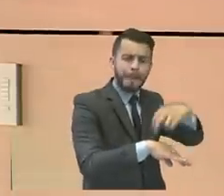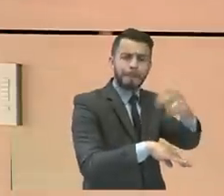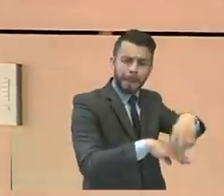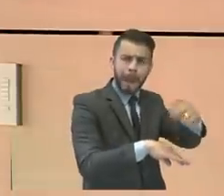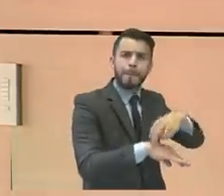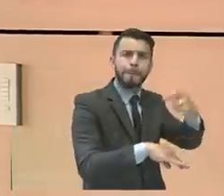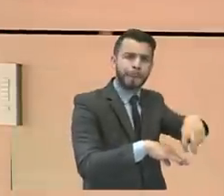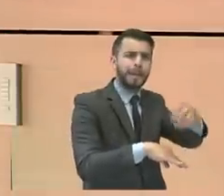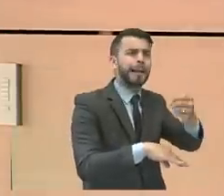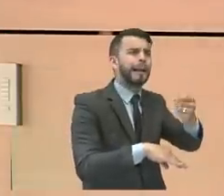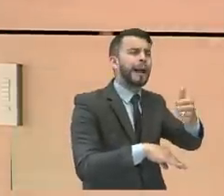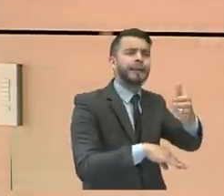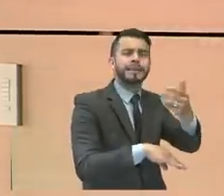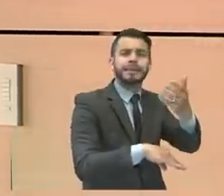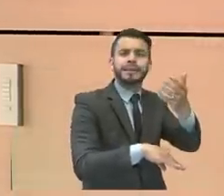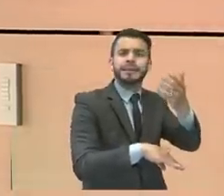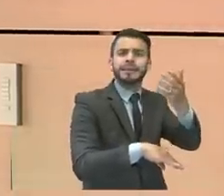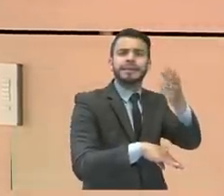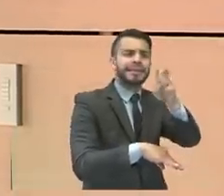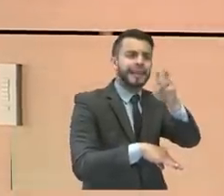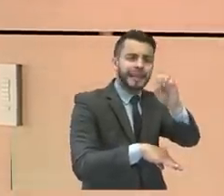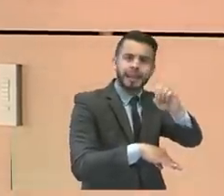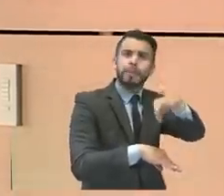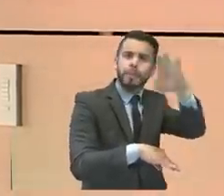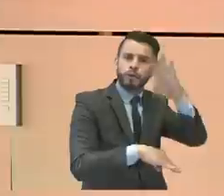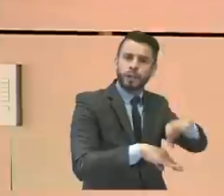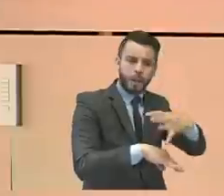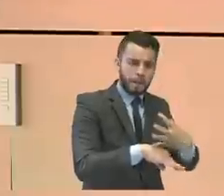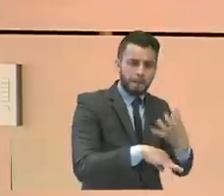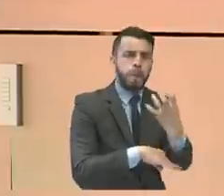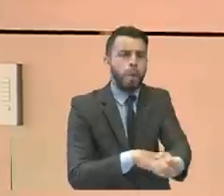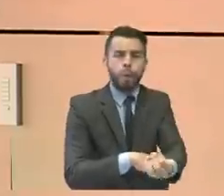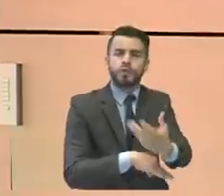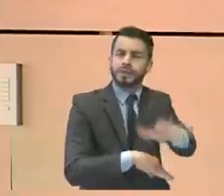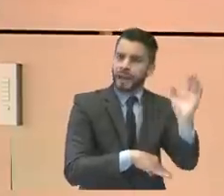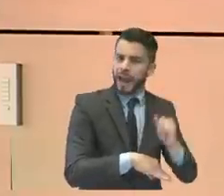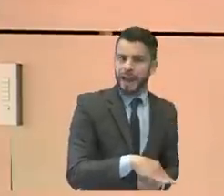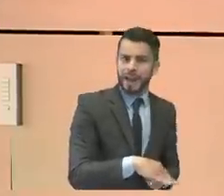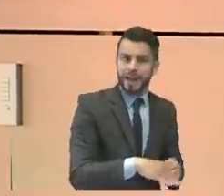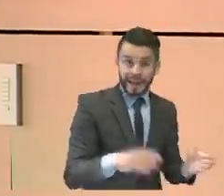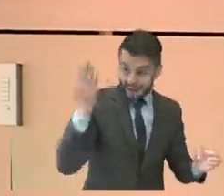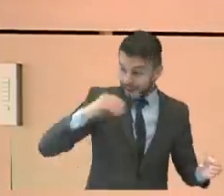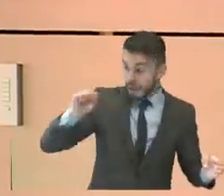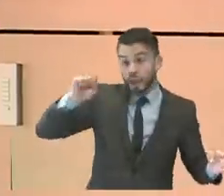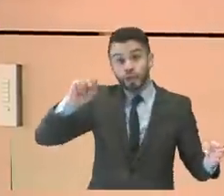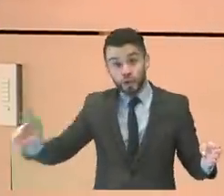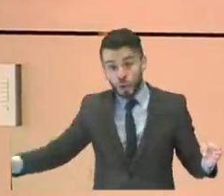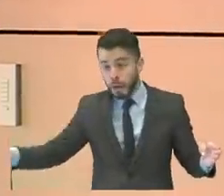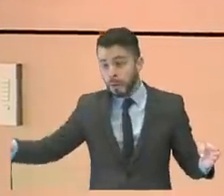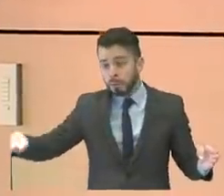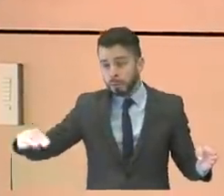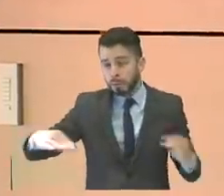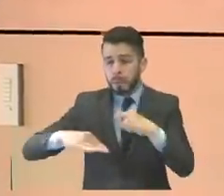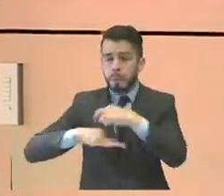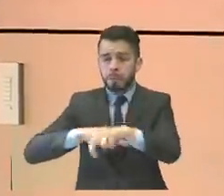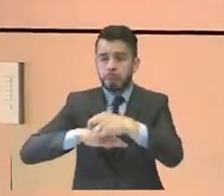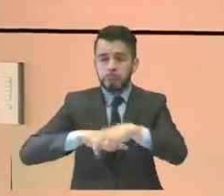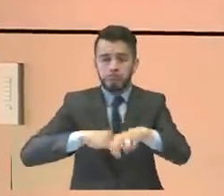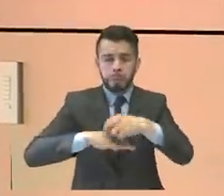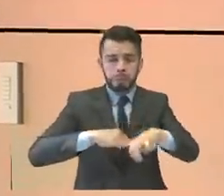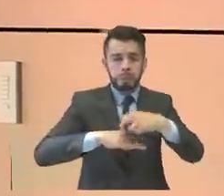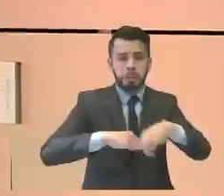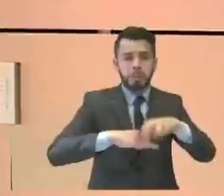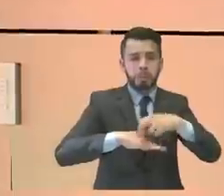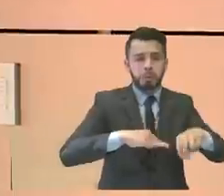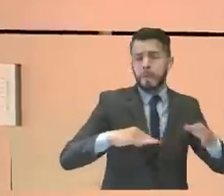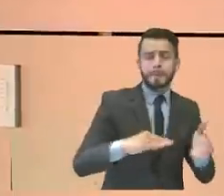72 en adelante no queda sino el 30% de los viajes sobre la séptima de alguien que arrancó en el borde sur. Ahora, alguien